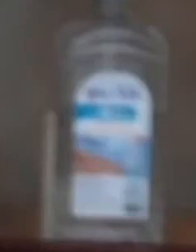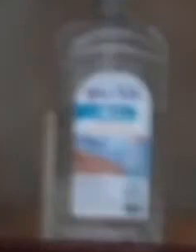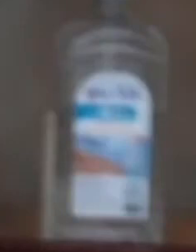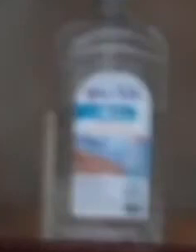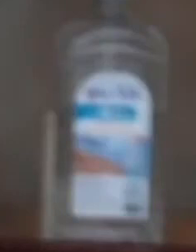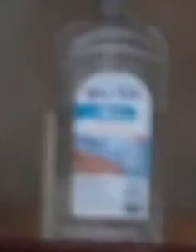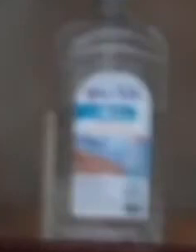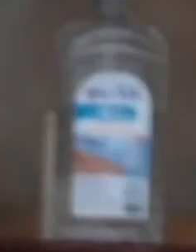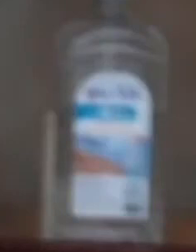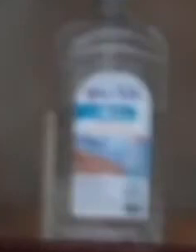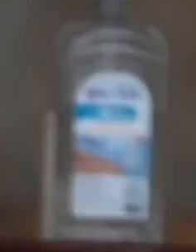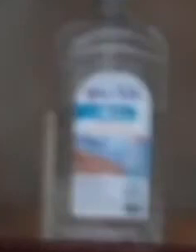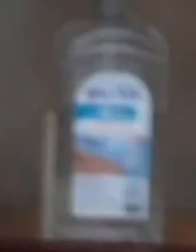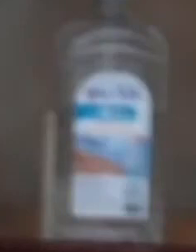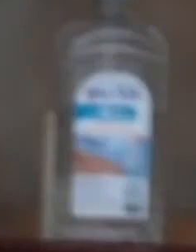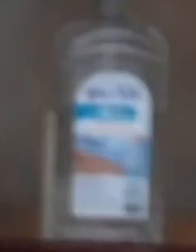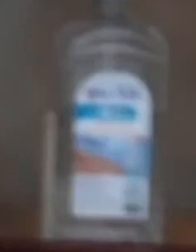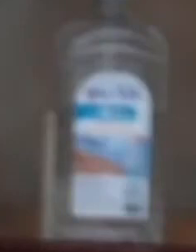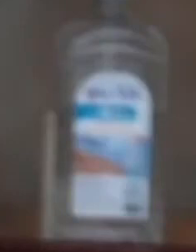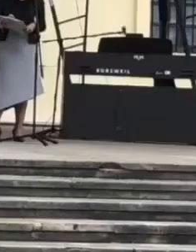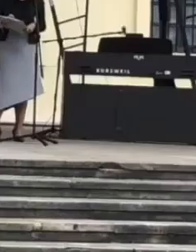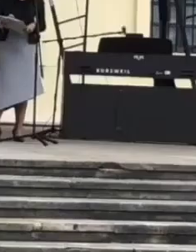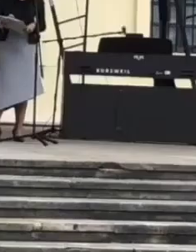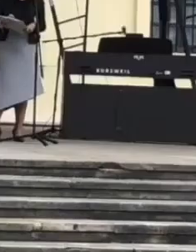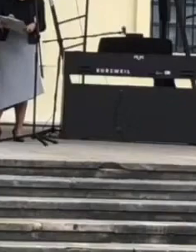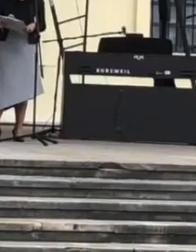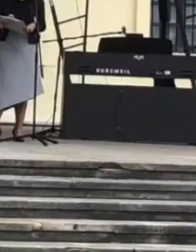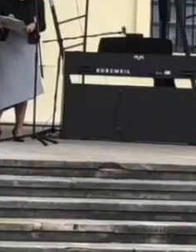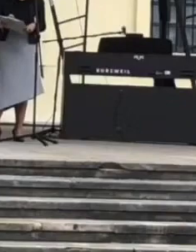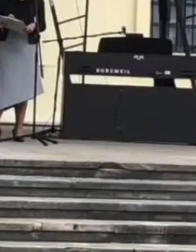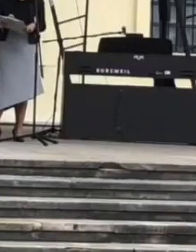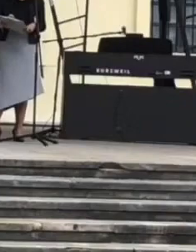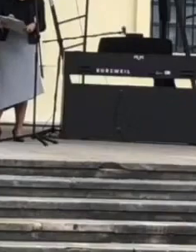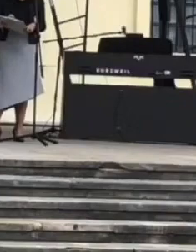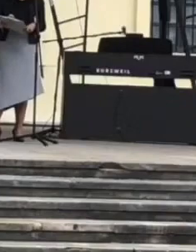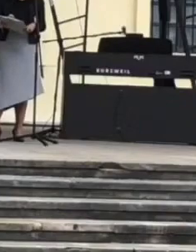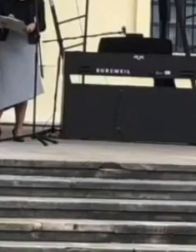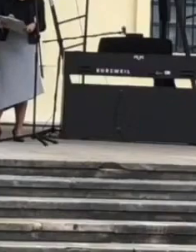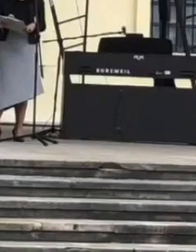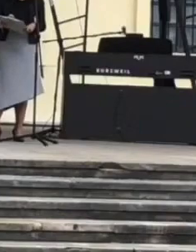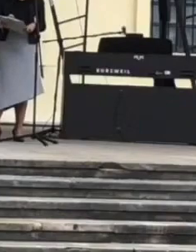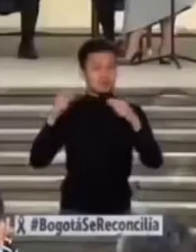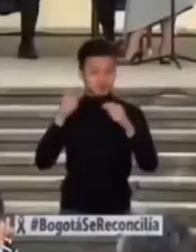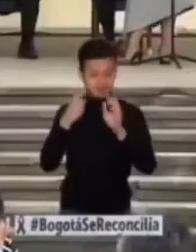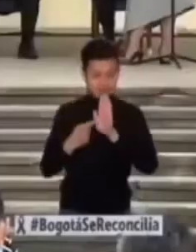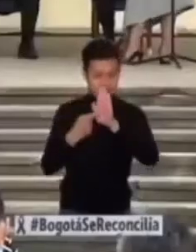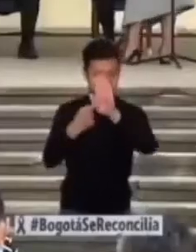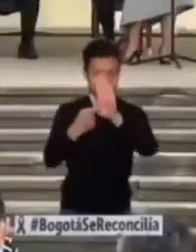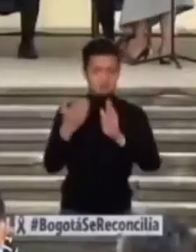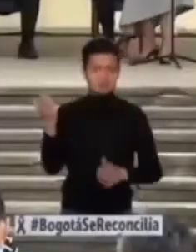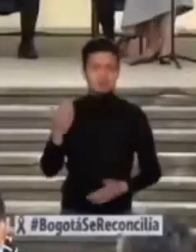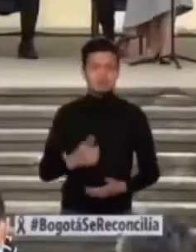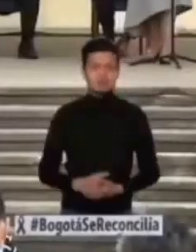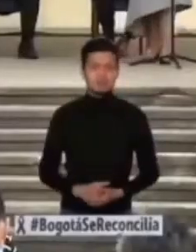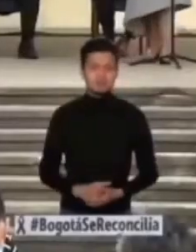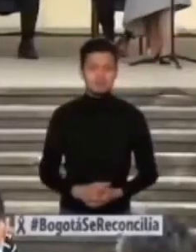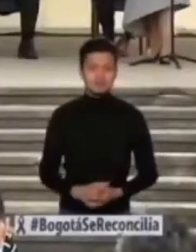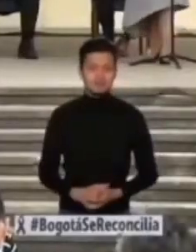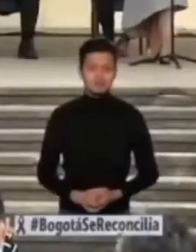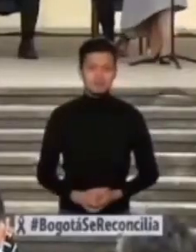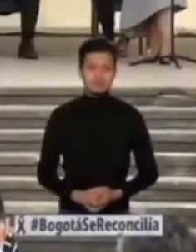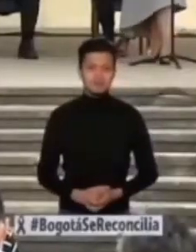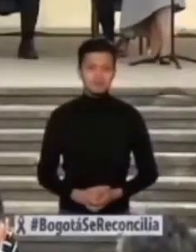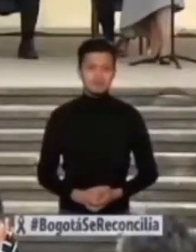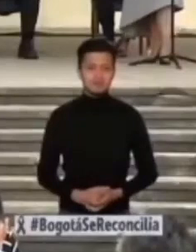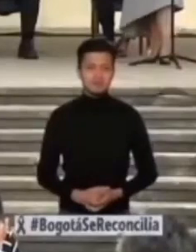de esquina. En la silla de Miguel Ceballos decía Iván Duque Márquez. Es decir, imprimieron otra tarjeta.